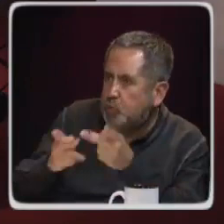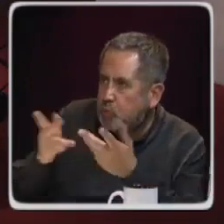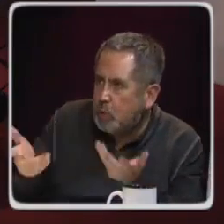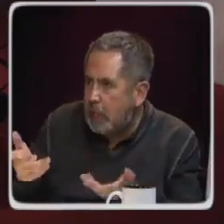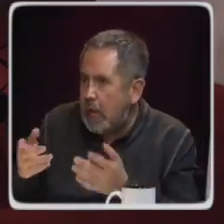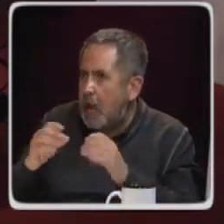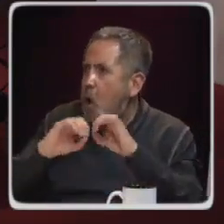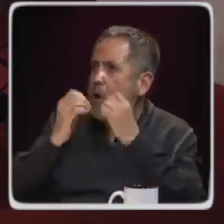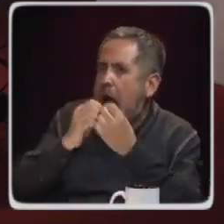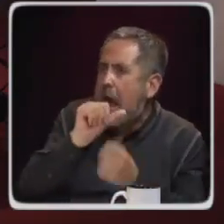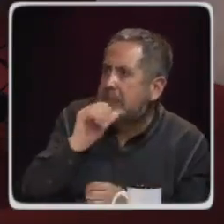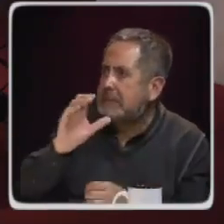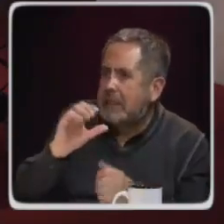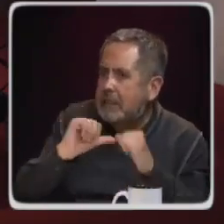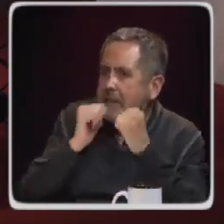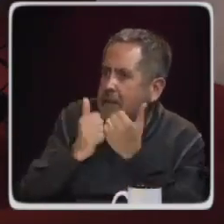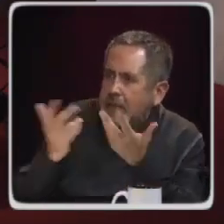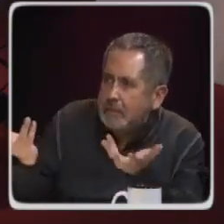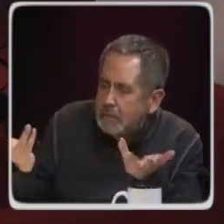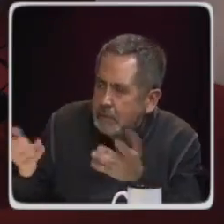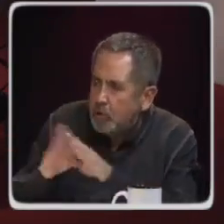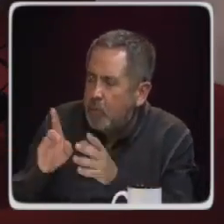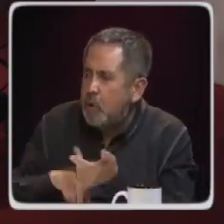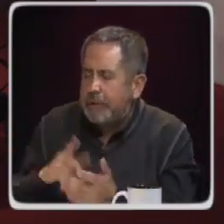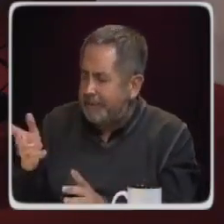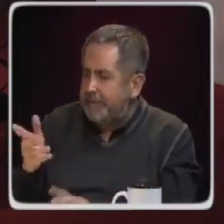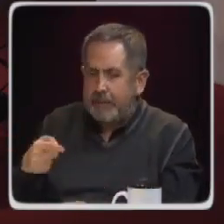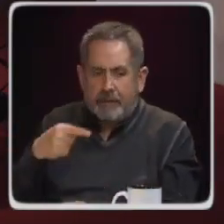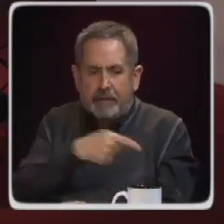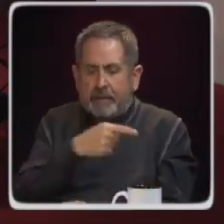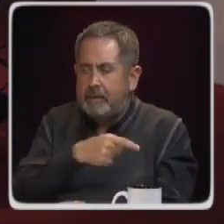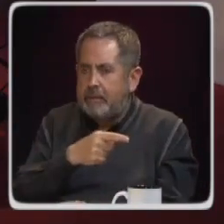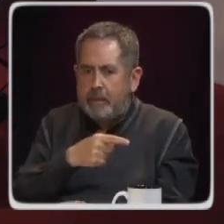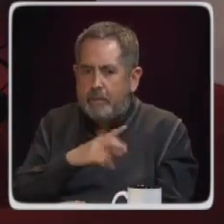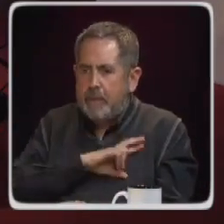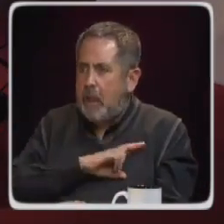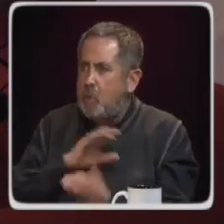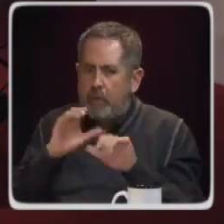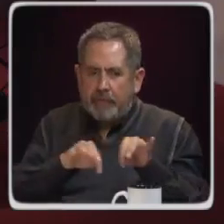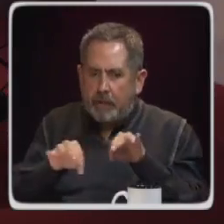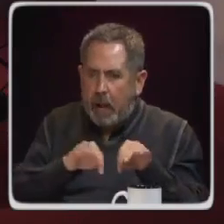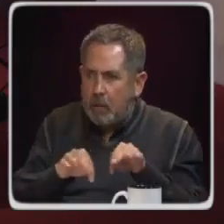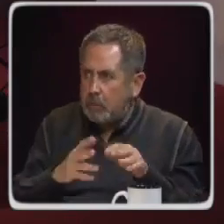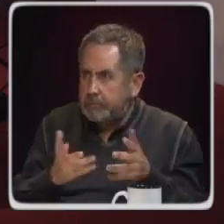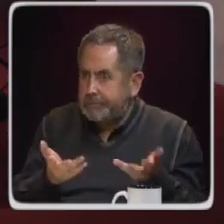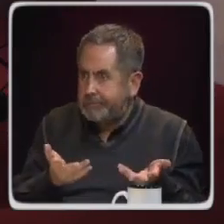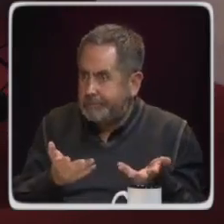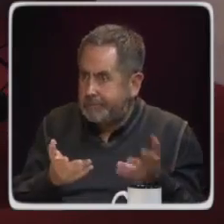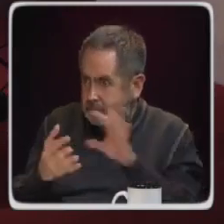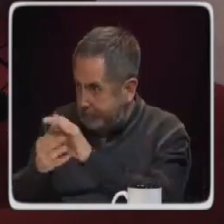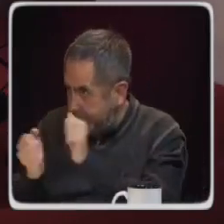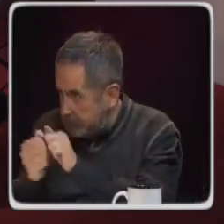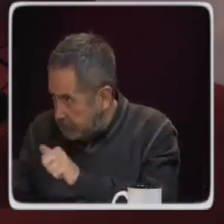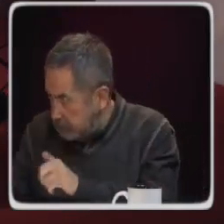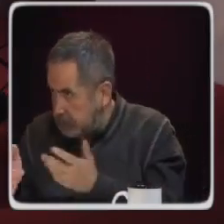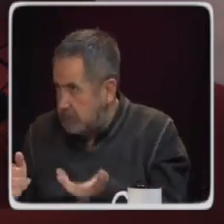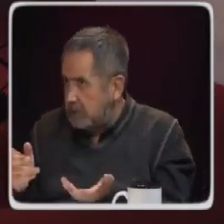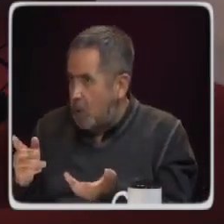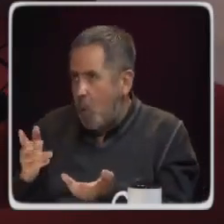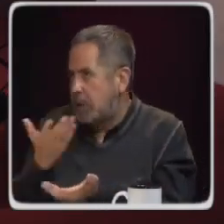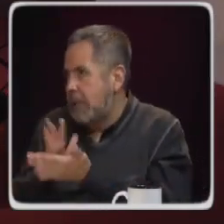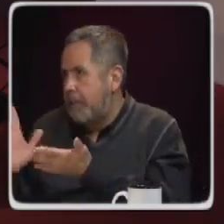Entonces hemos tenido que ir ampliando y creando una ruta para que las siguientes legislaturas tengan esta ruta,